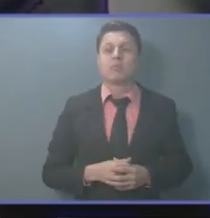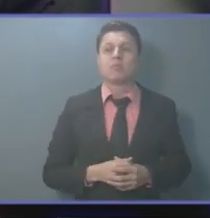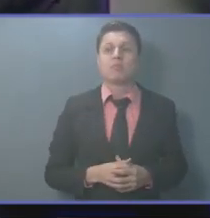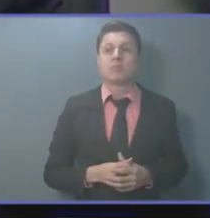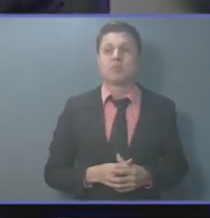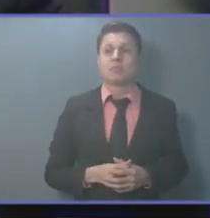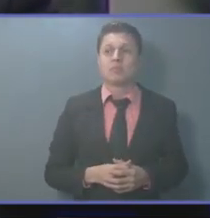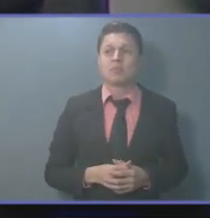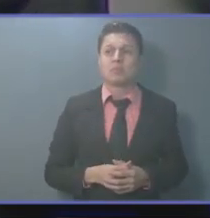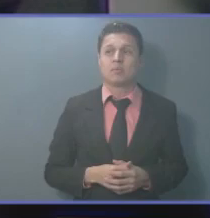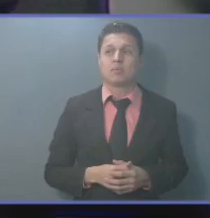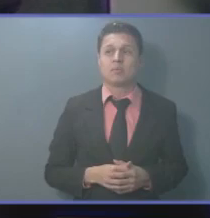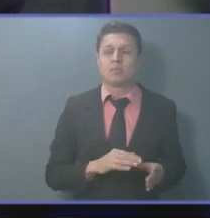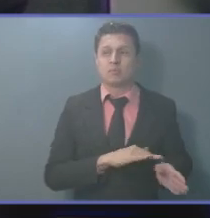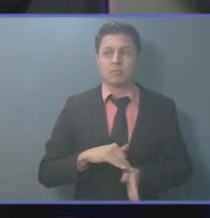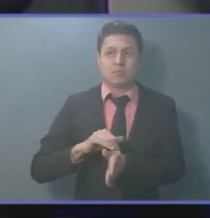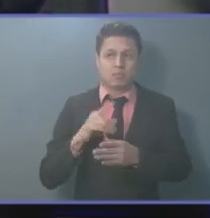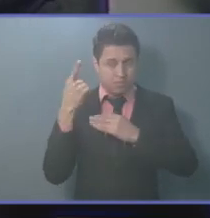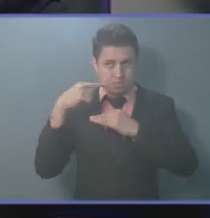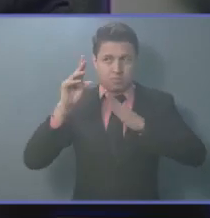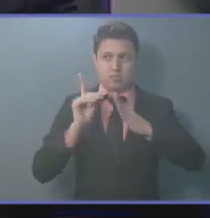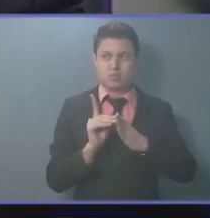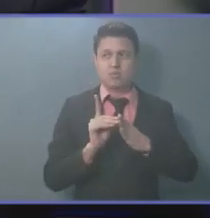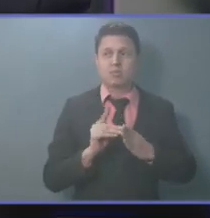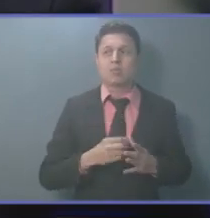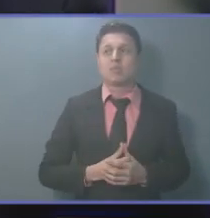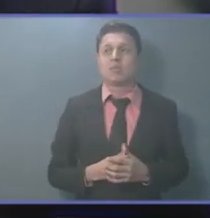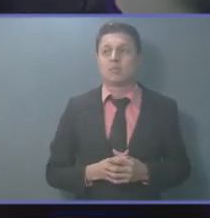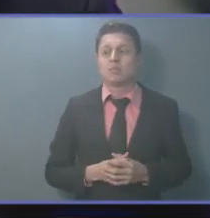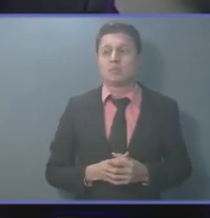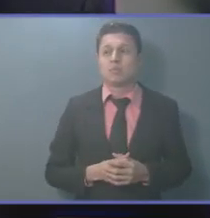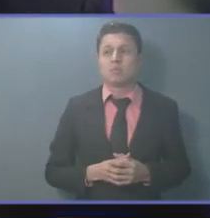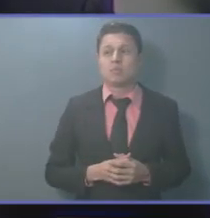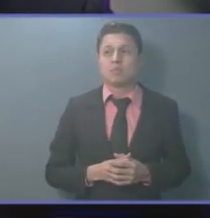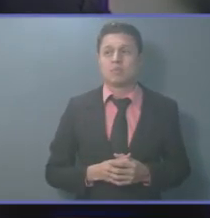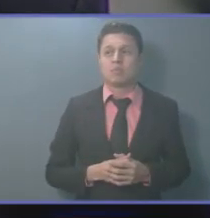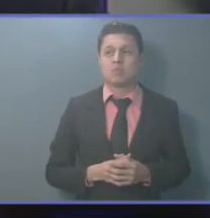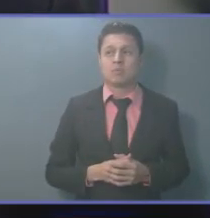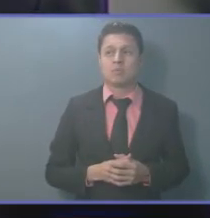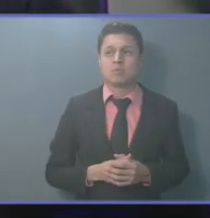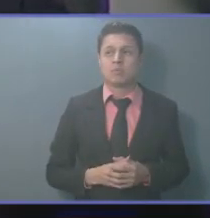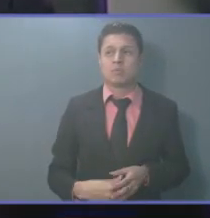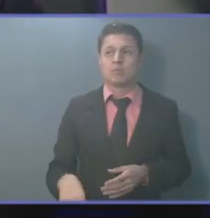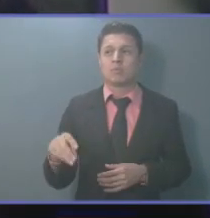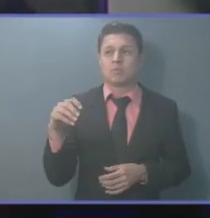palabra el diputado Mario Martínez.